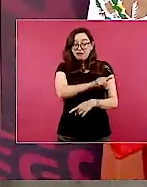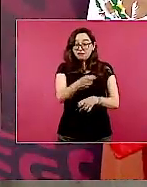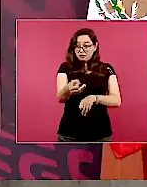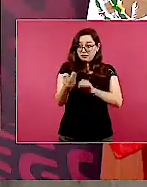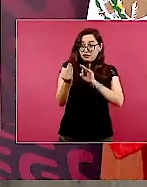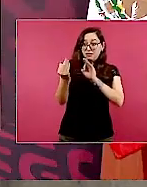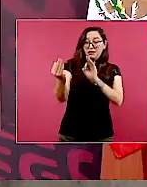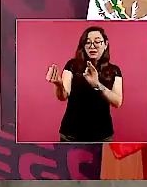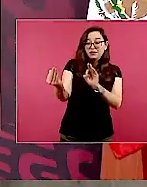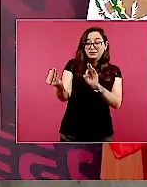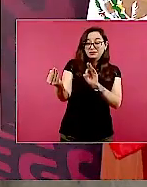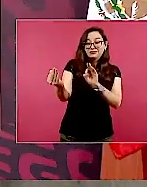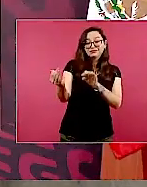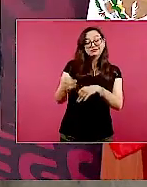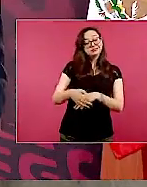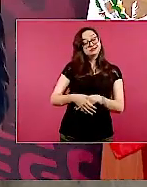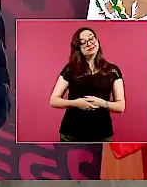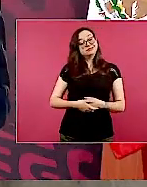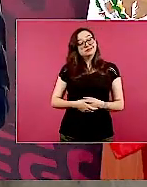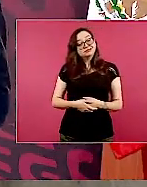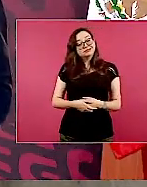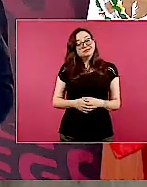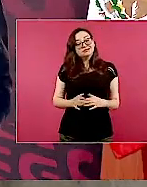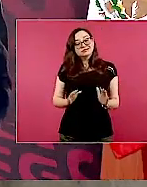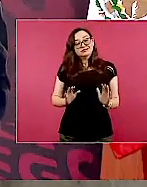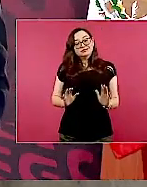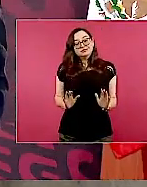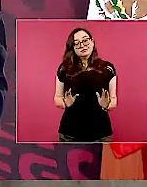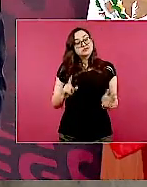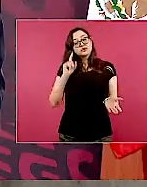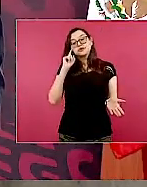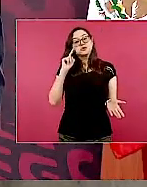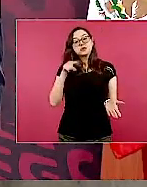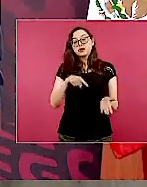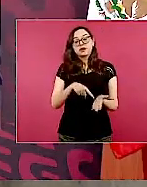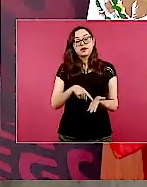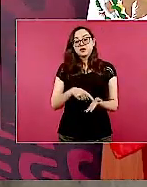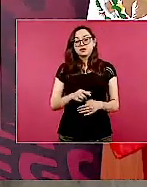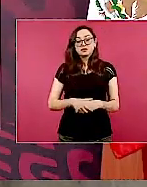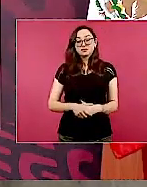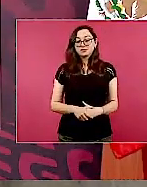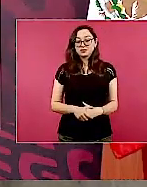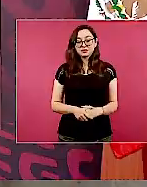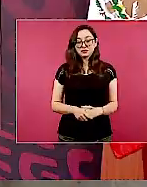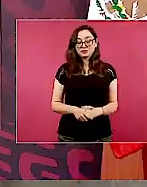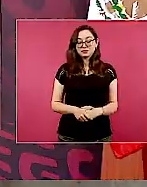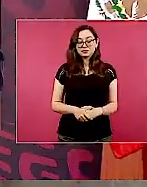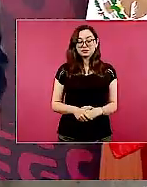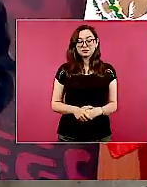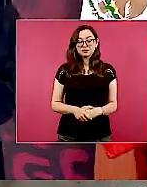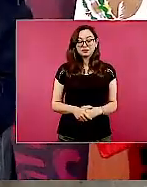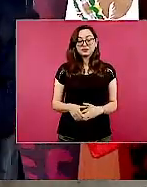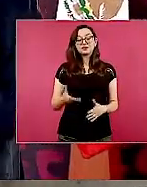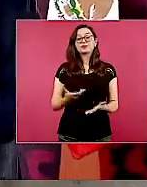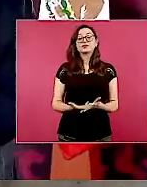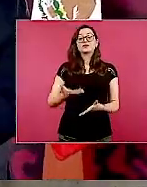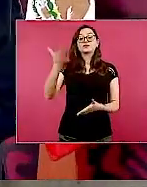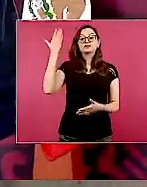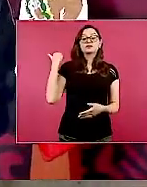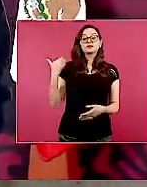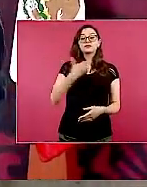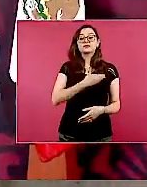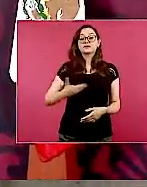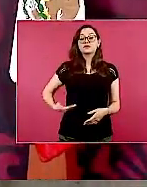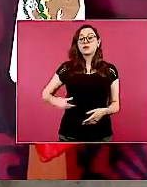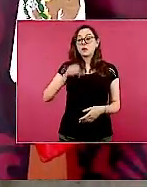pieza el pueblo es mucha pieza Y como decía el presidente Juárez con el pueblo